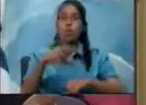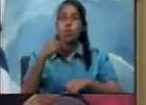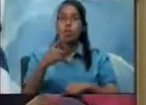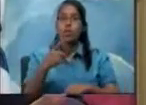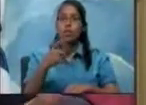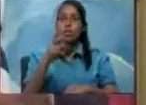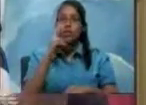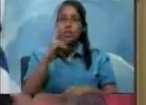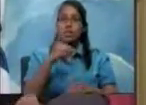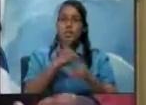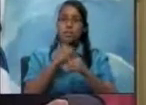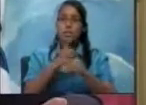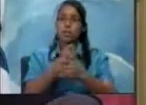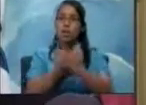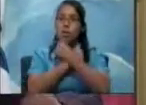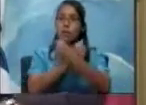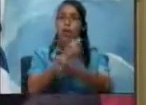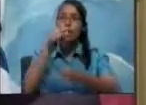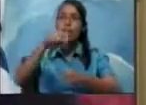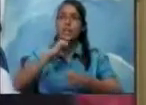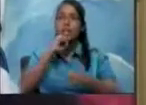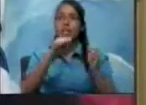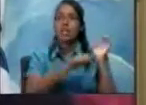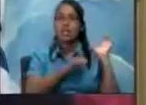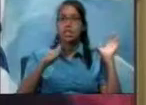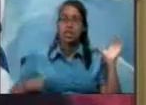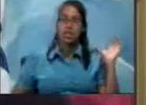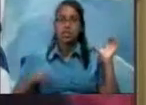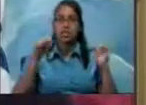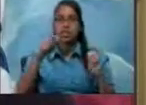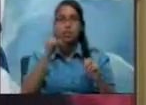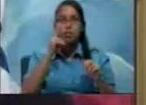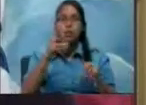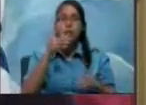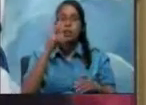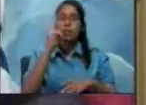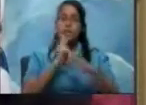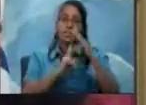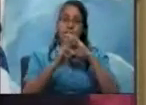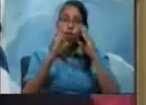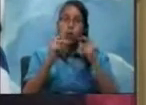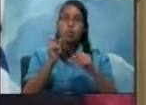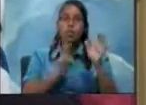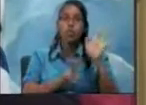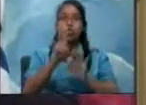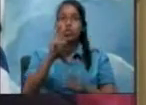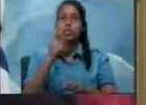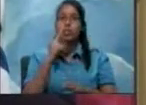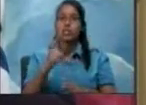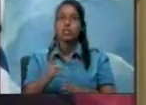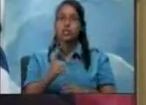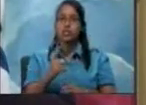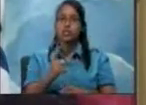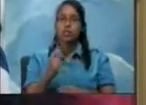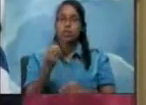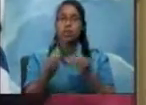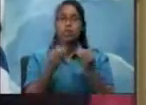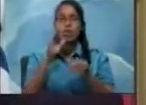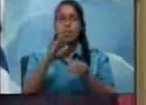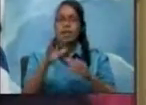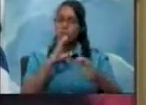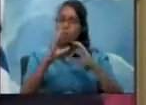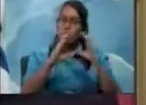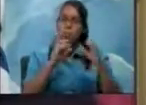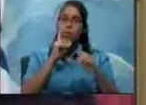el discípulo le dijo este es el señor y aquí vemos en el versículo número 12 có cómo les está cómo Ellos están conversando dice